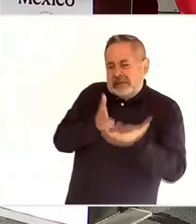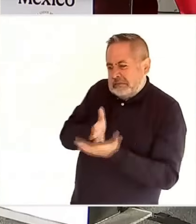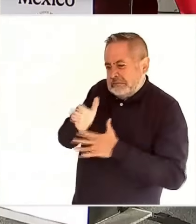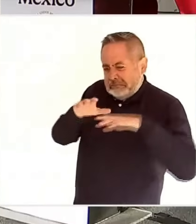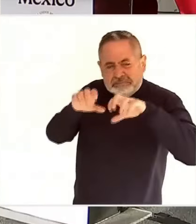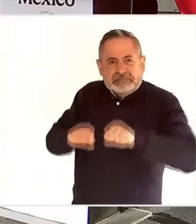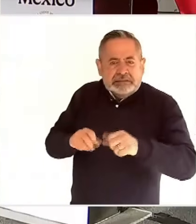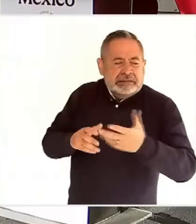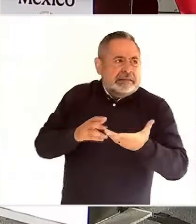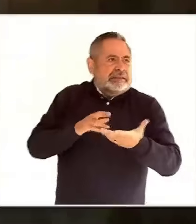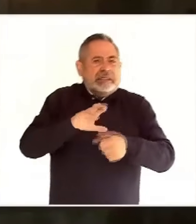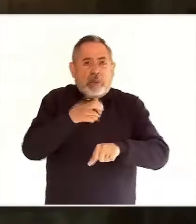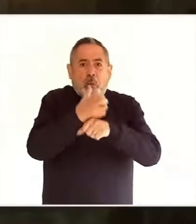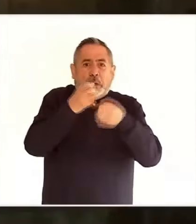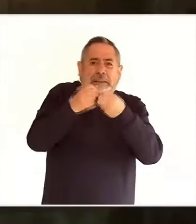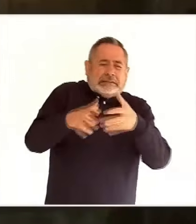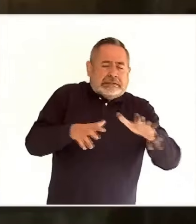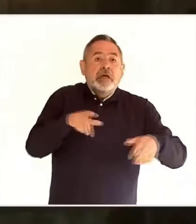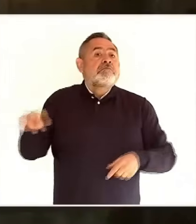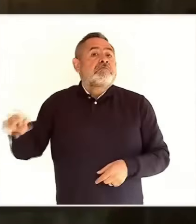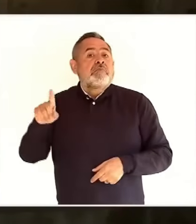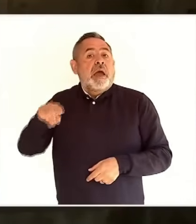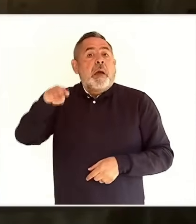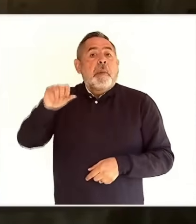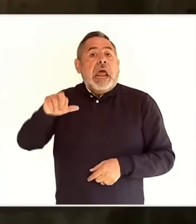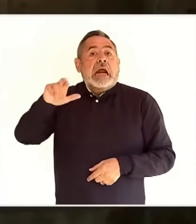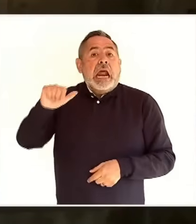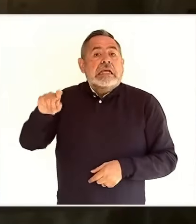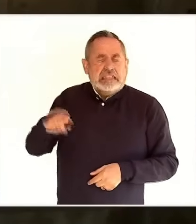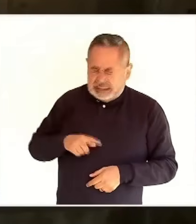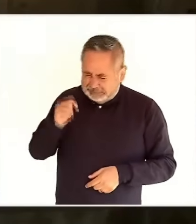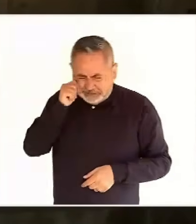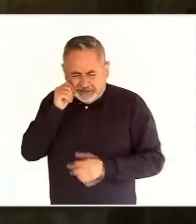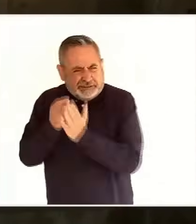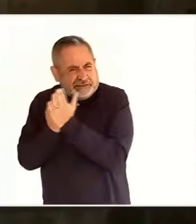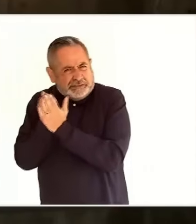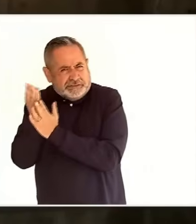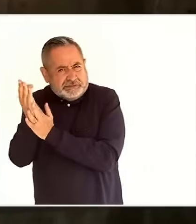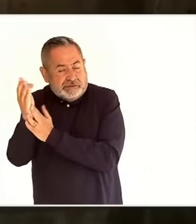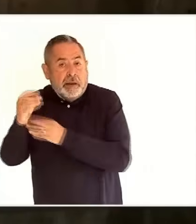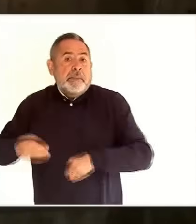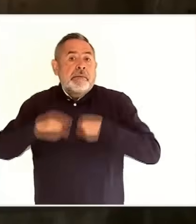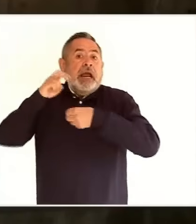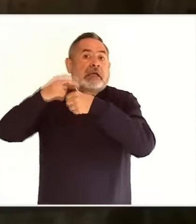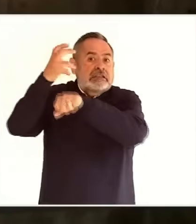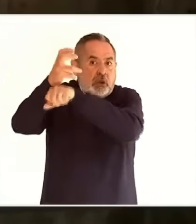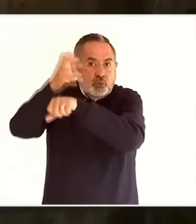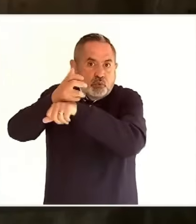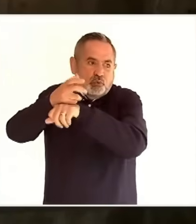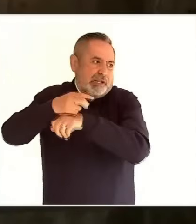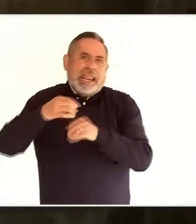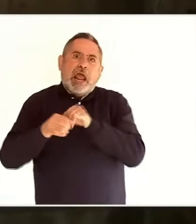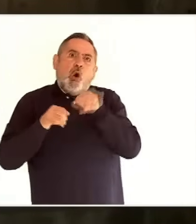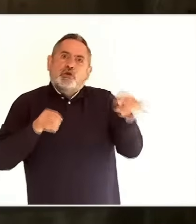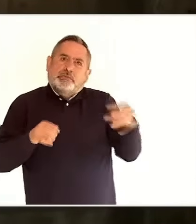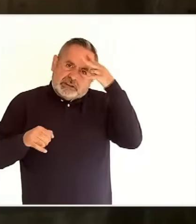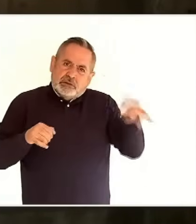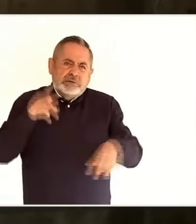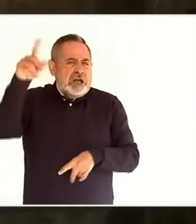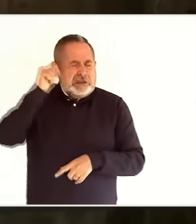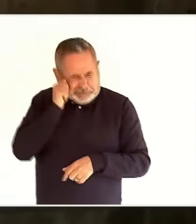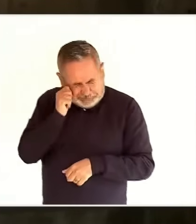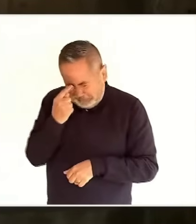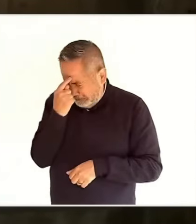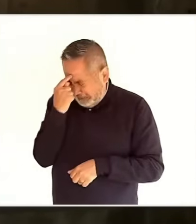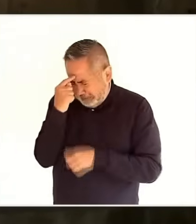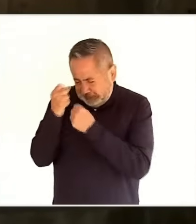ella permaneció firme, lejos de México, pero profundamente unida a su destino.